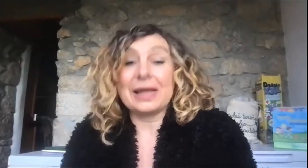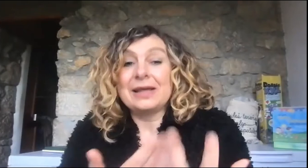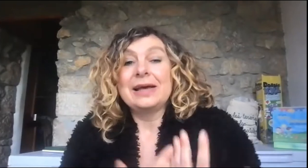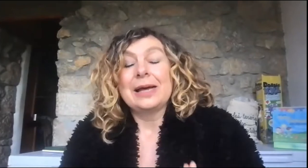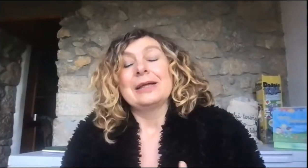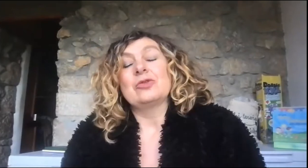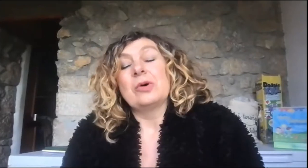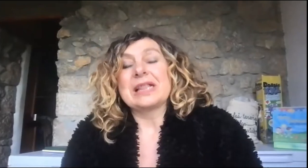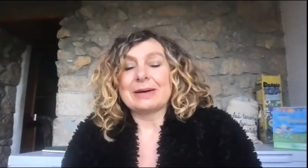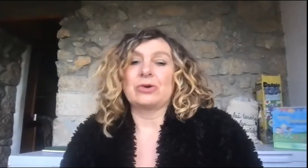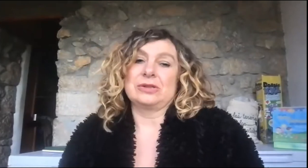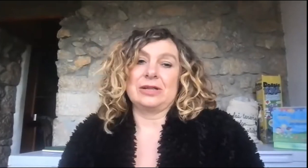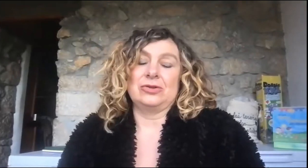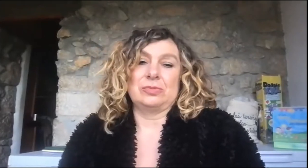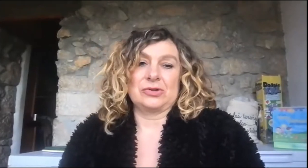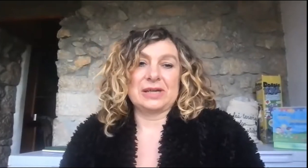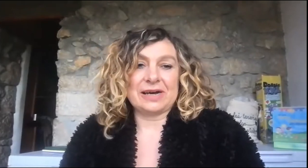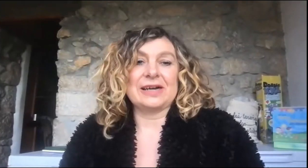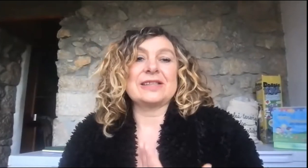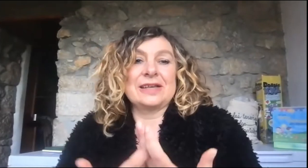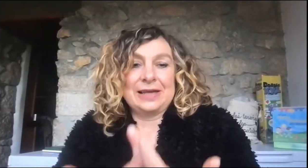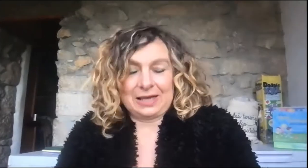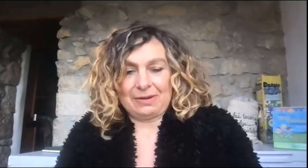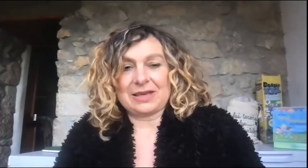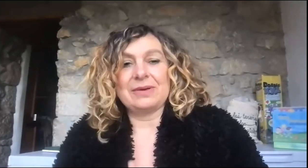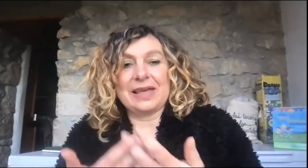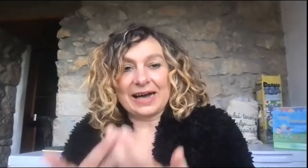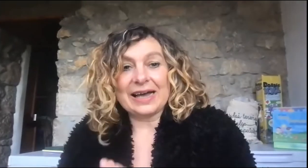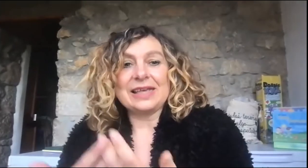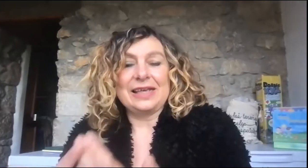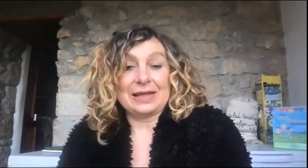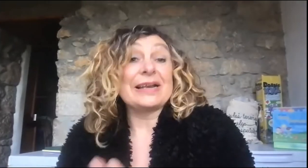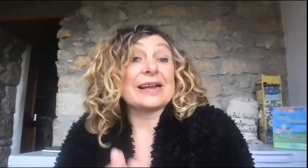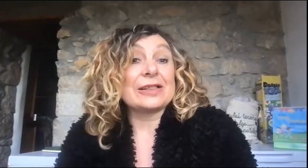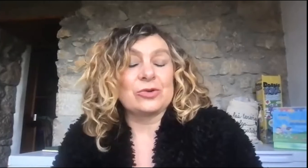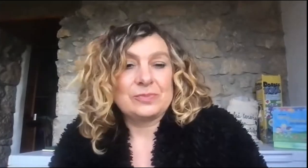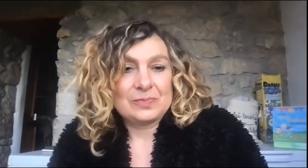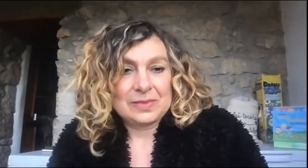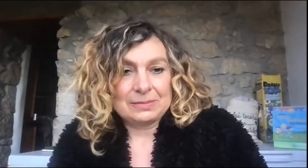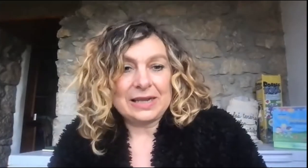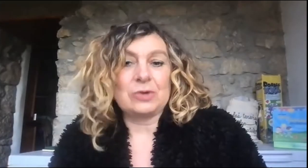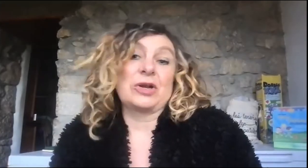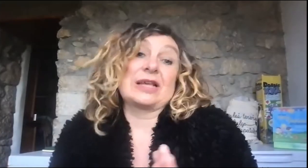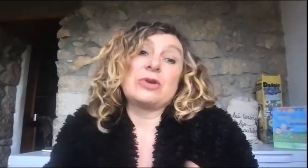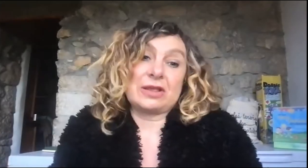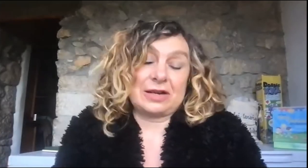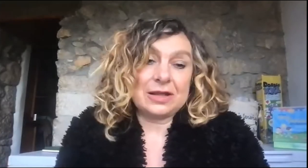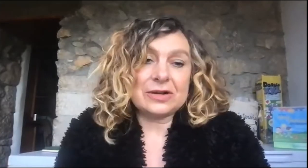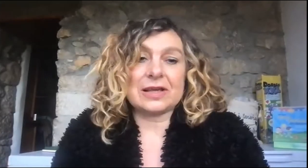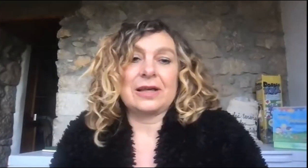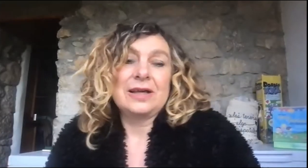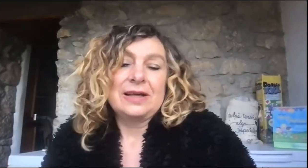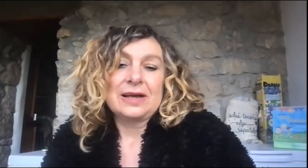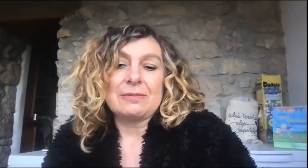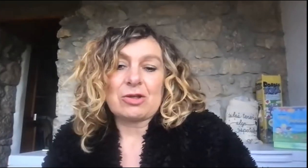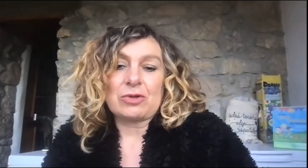información, tu móvil te va contando por dónde vas, qué hay, y te va narrando, ¿vale? Como las audiodescripciones